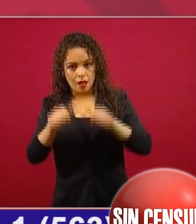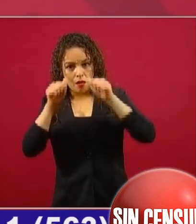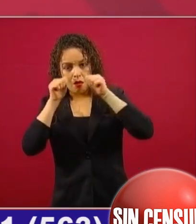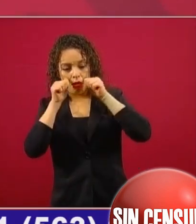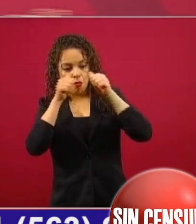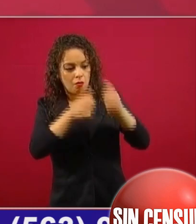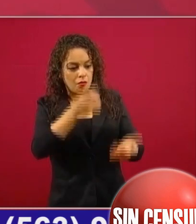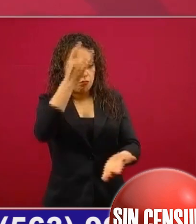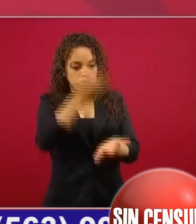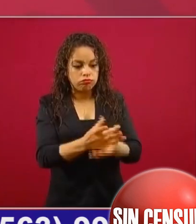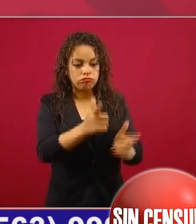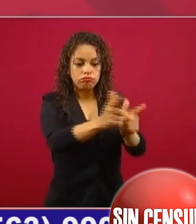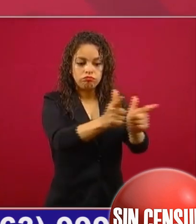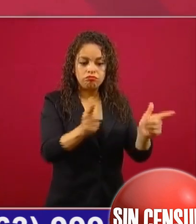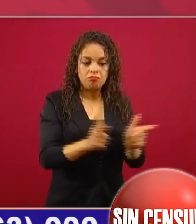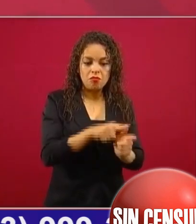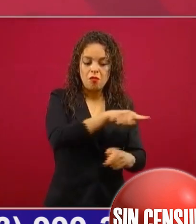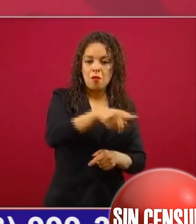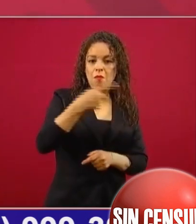y se esclavizó al pueblo.